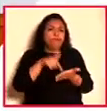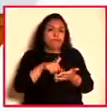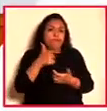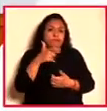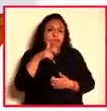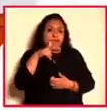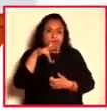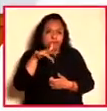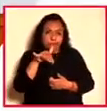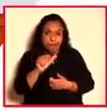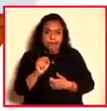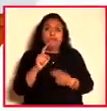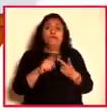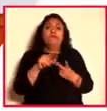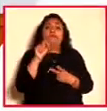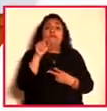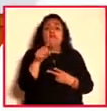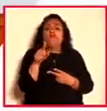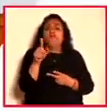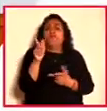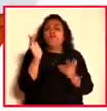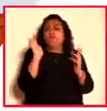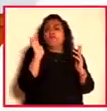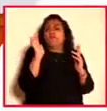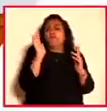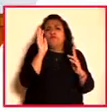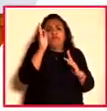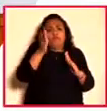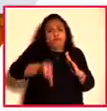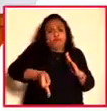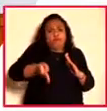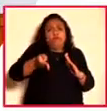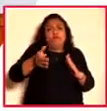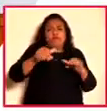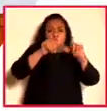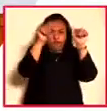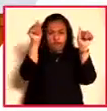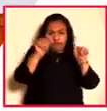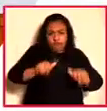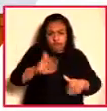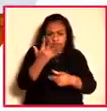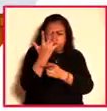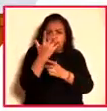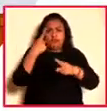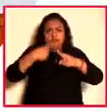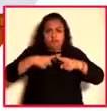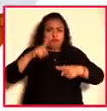y la disponibilidad del arte hecho por mujeres